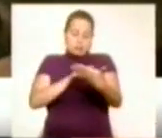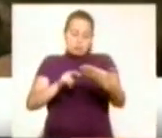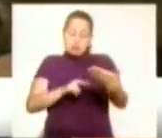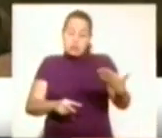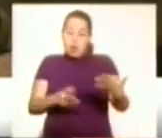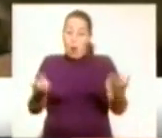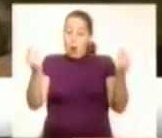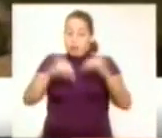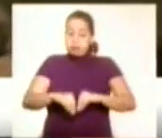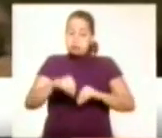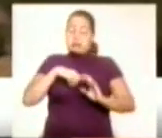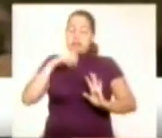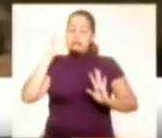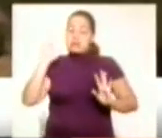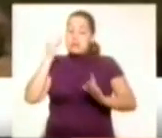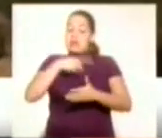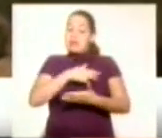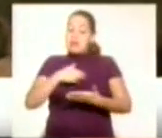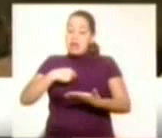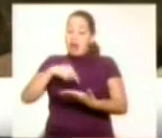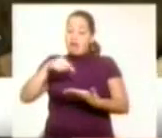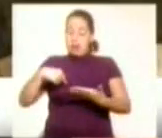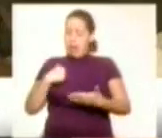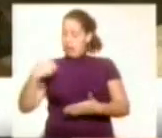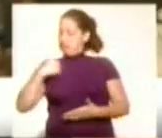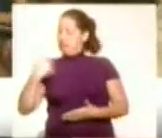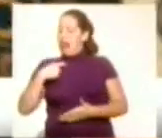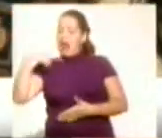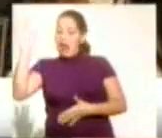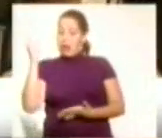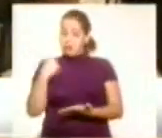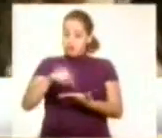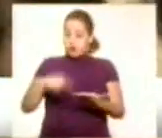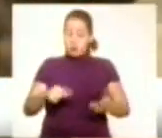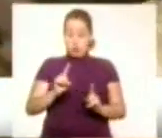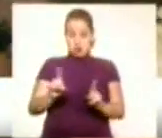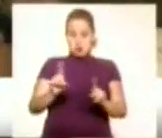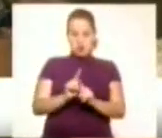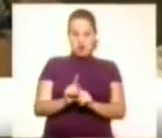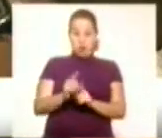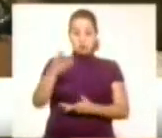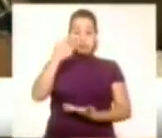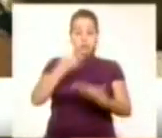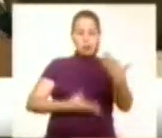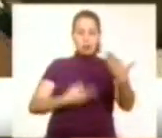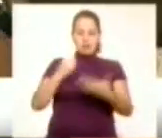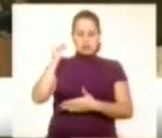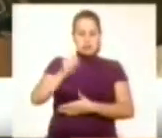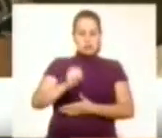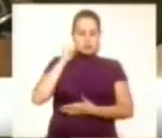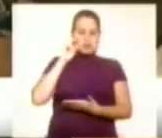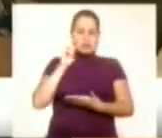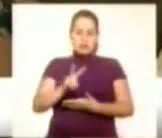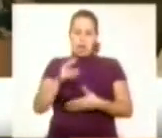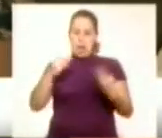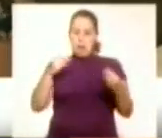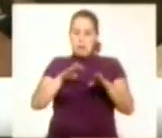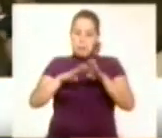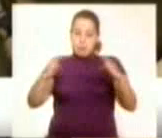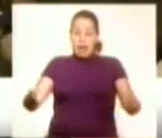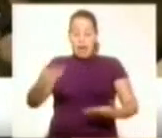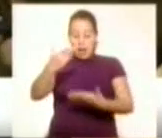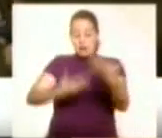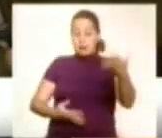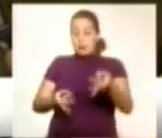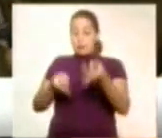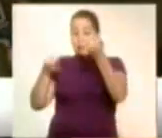jurídicamente esa decisión, no puede ser al antojo de ella. ¿Pero las boletas sí las libró? Las boletas estaban allí, pero no,